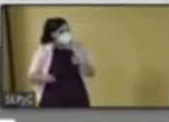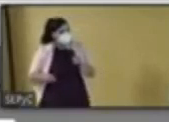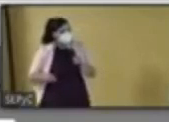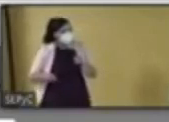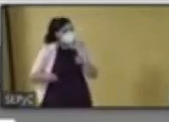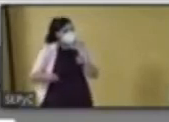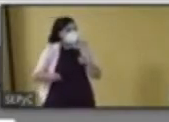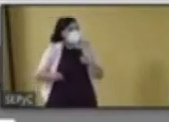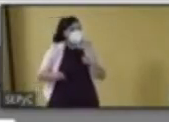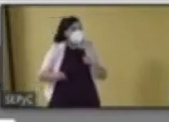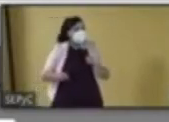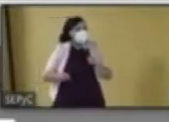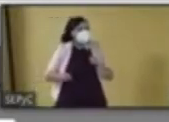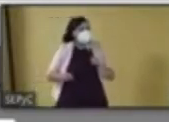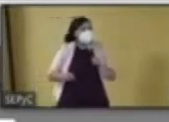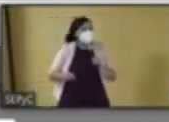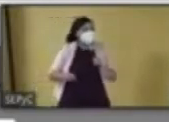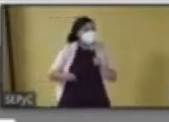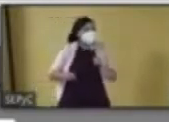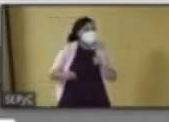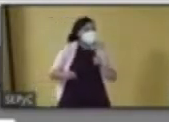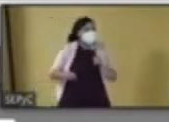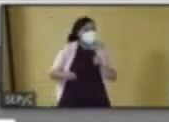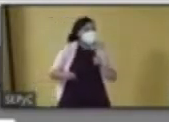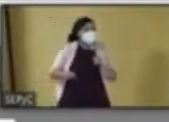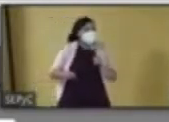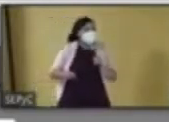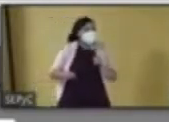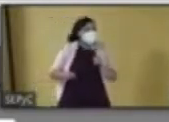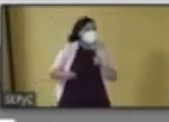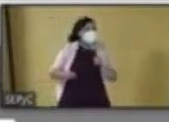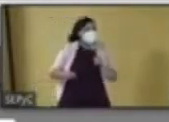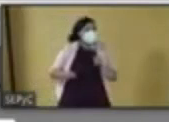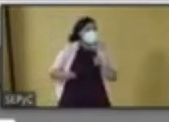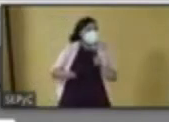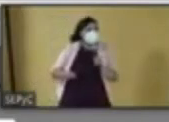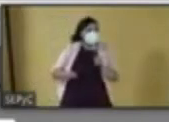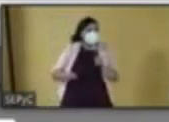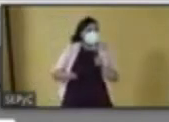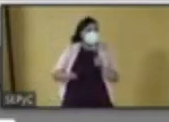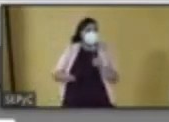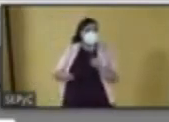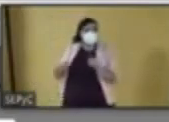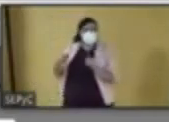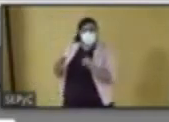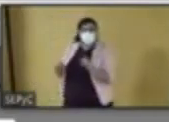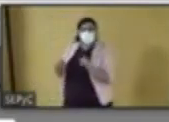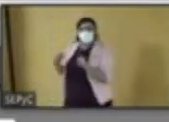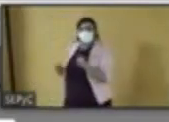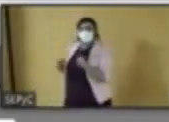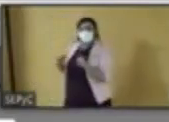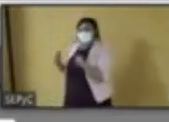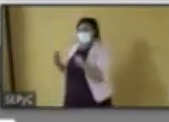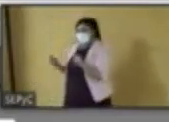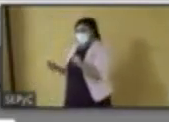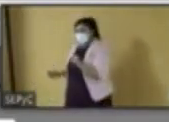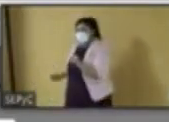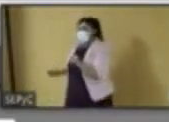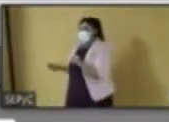y los datos del registro público de la propiedad. Aquí podemos insertar, dependiendo del documento con el cual vamos